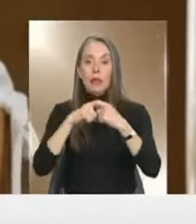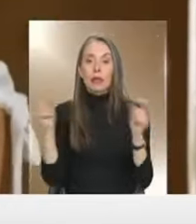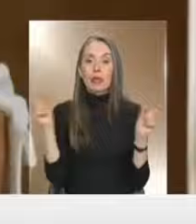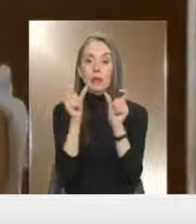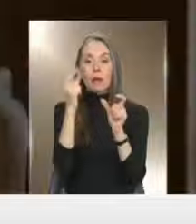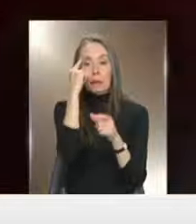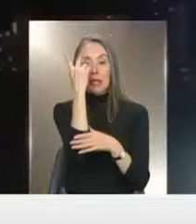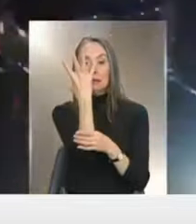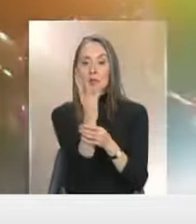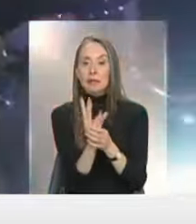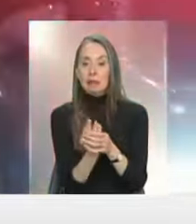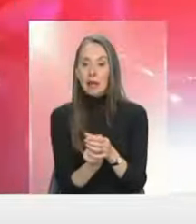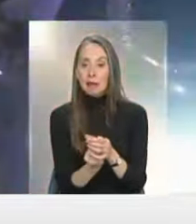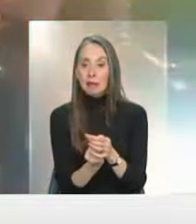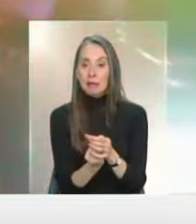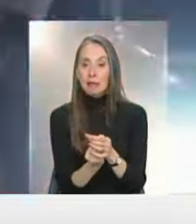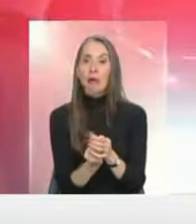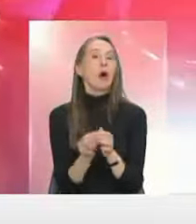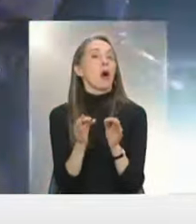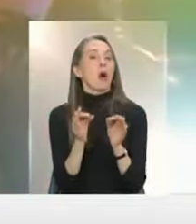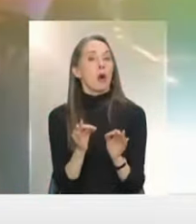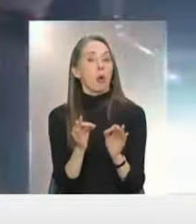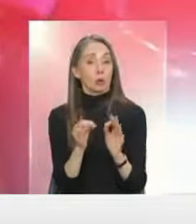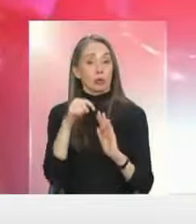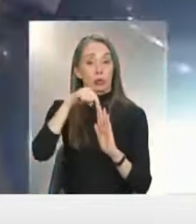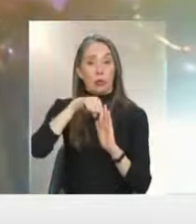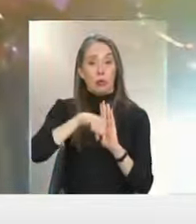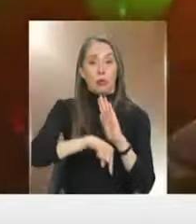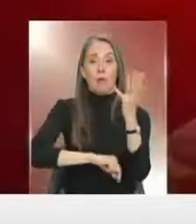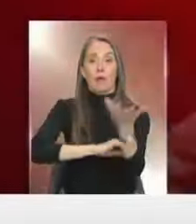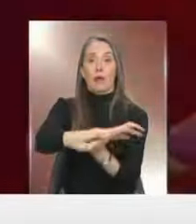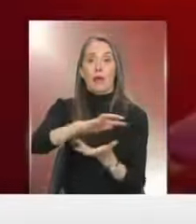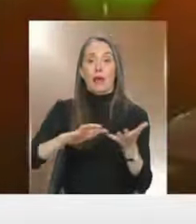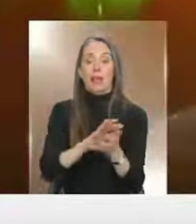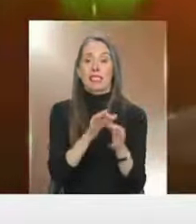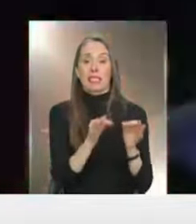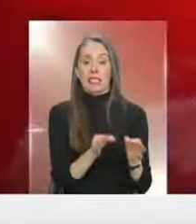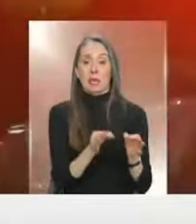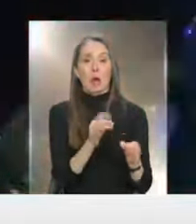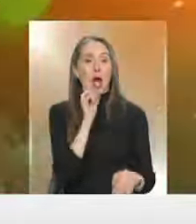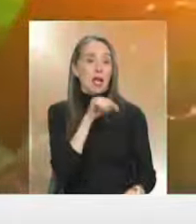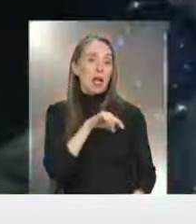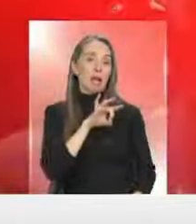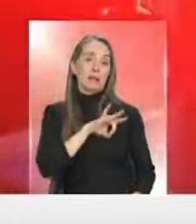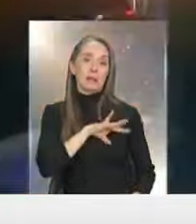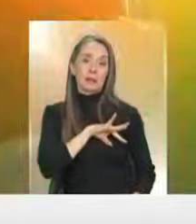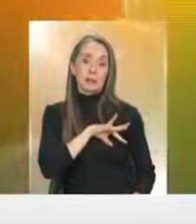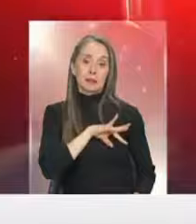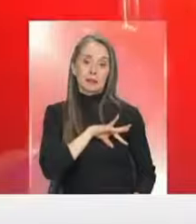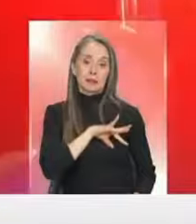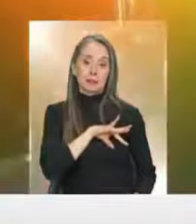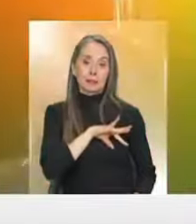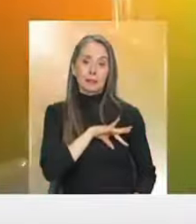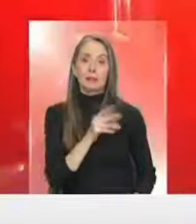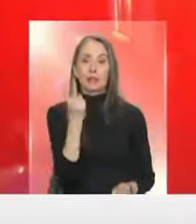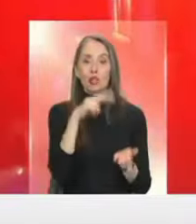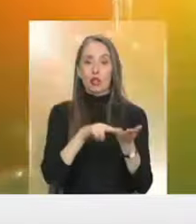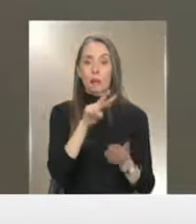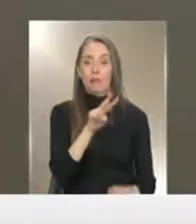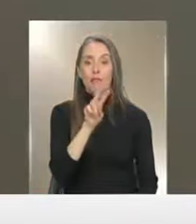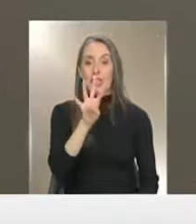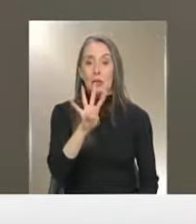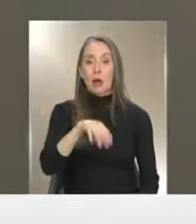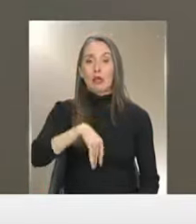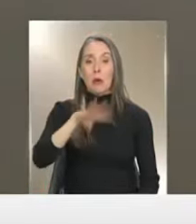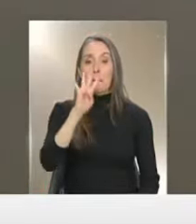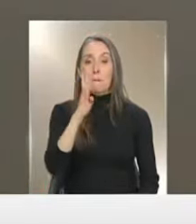haber acabado. Todo esto en medio de la profunda crisis de seguridad que atraviesa nuestro país. Solo durante 2024,